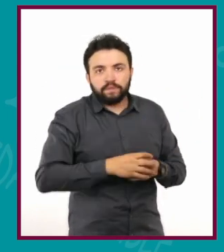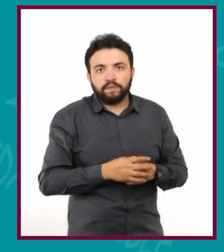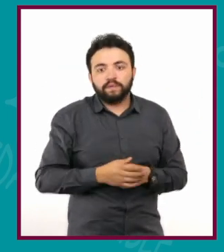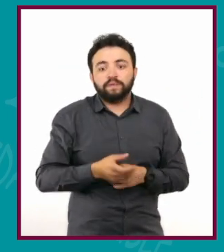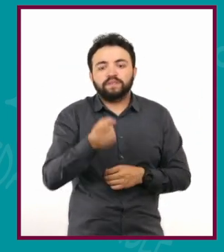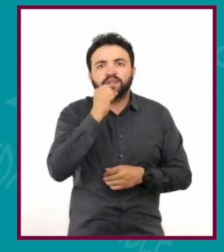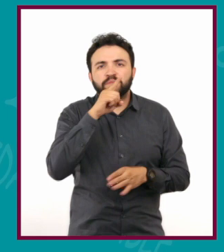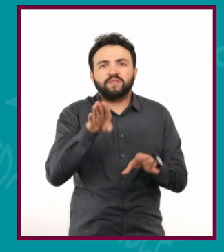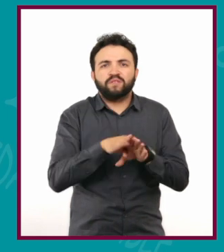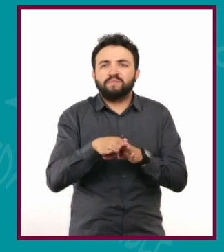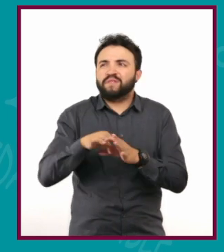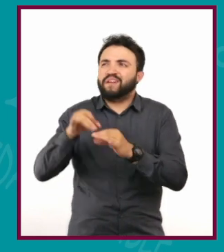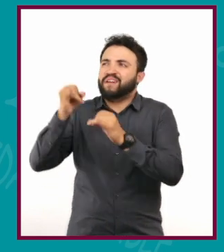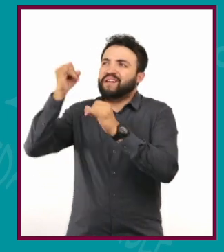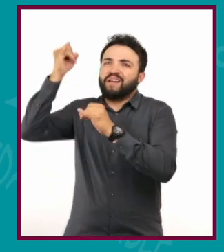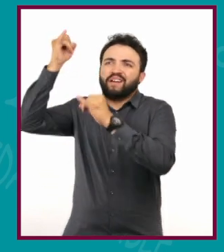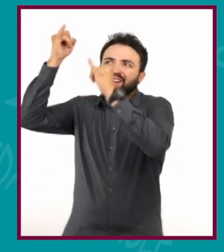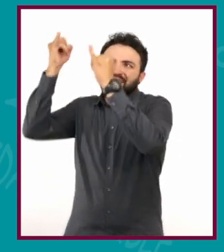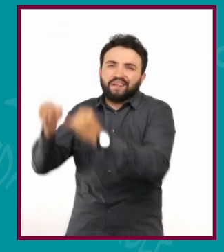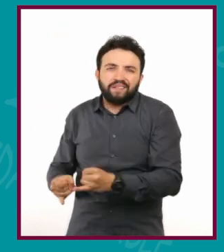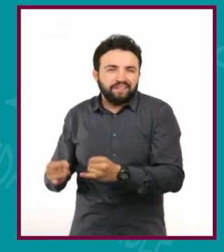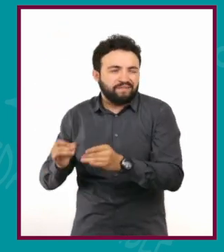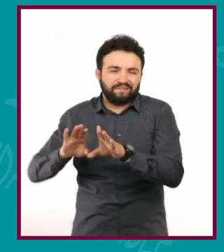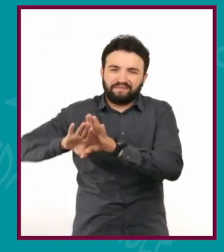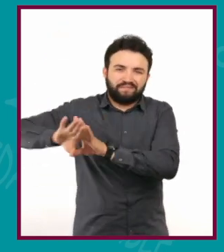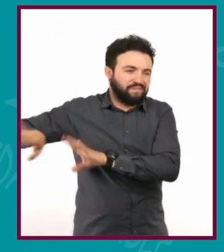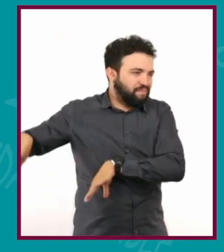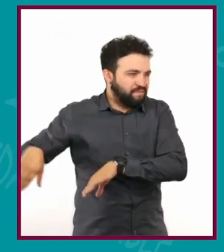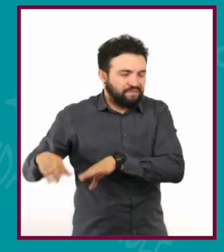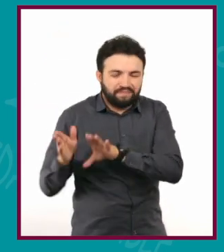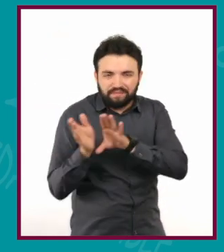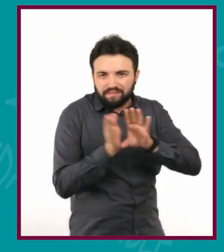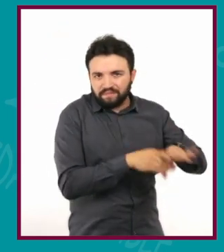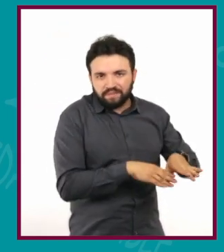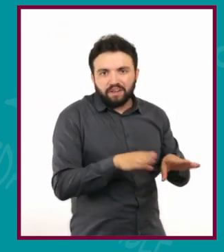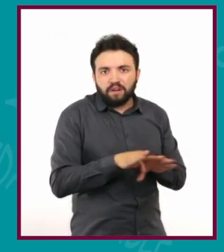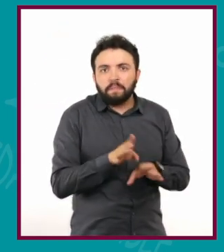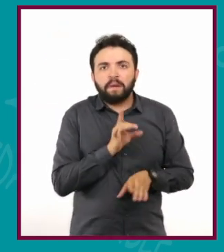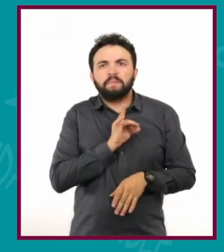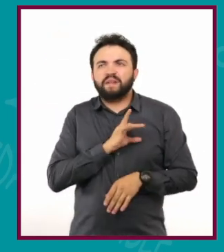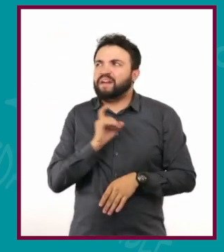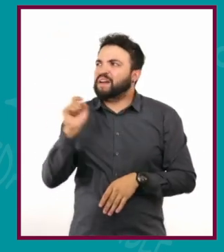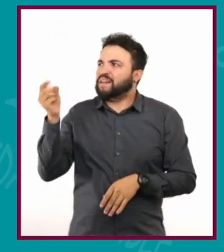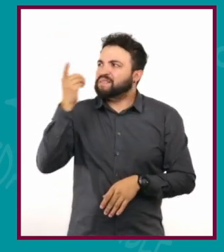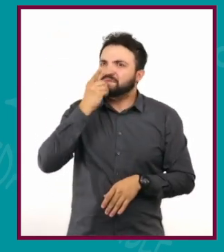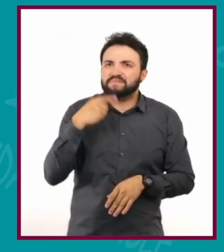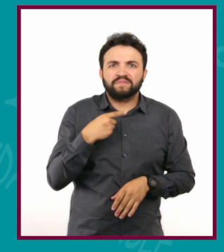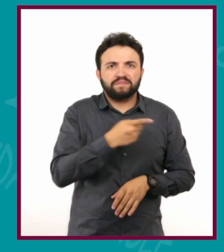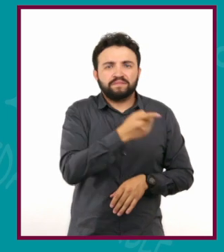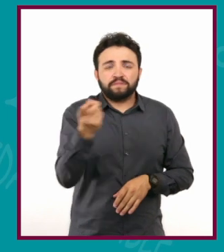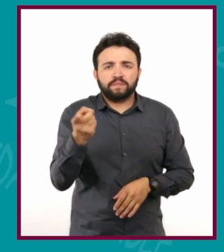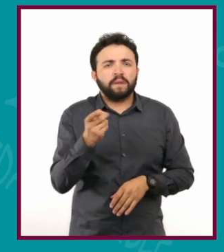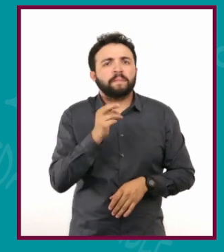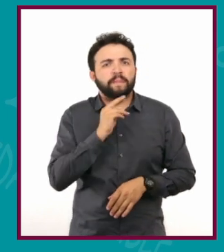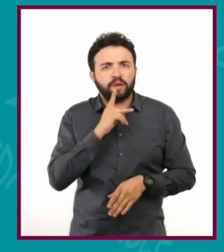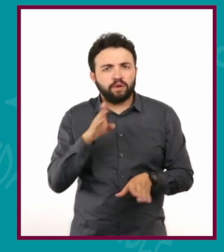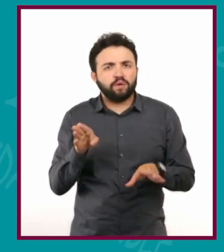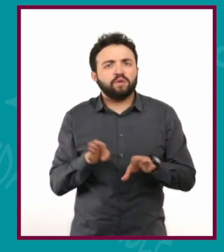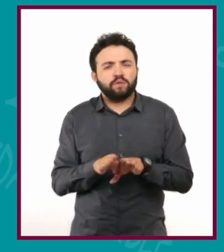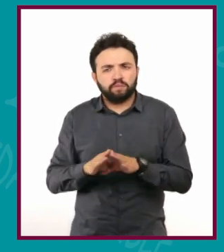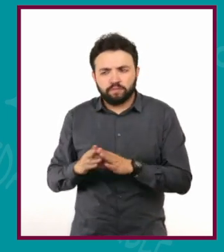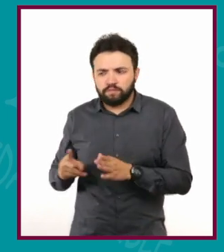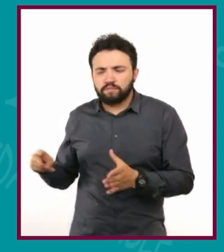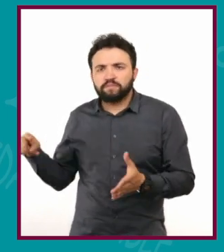los juicios y dejar a un lado el miedo al que dirán los demás. Más bien entrar como en un